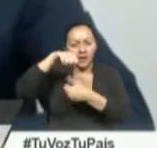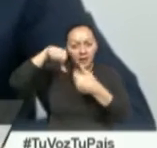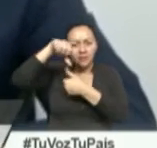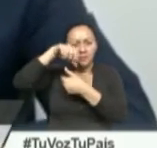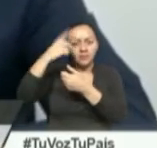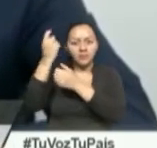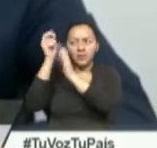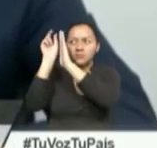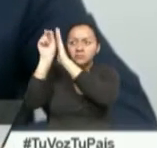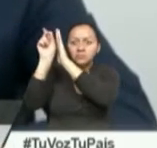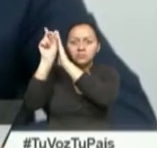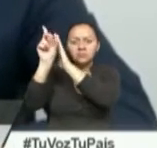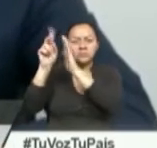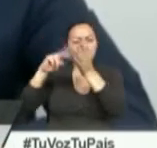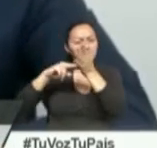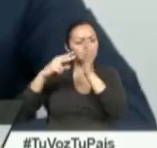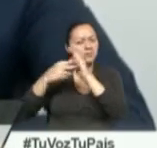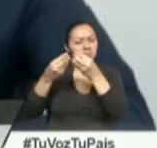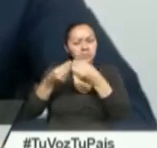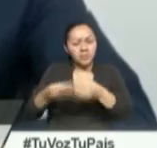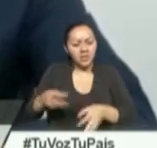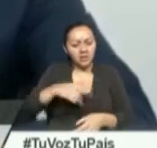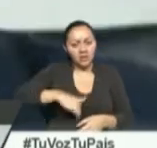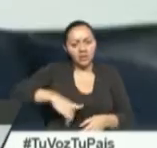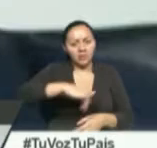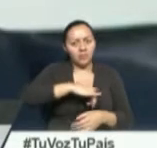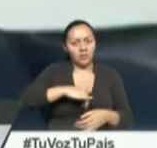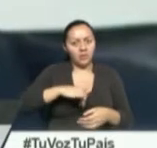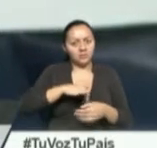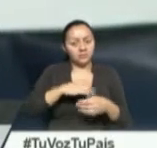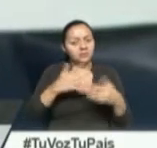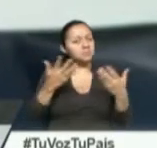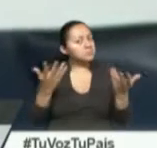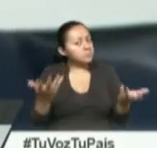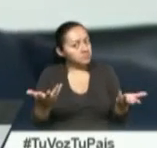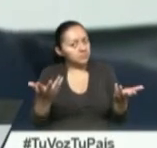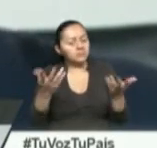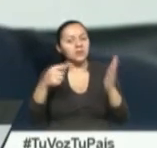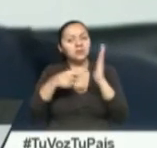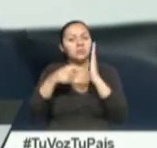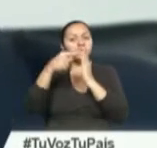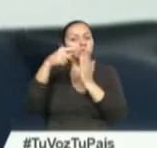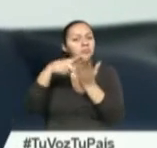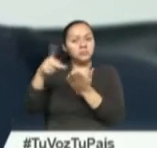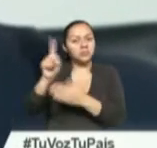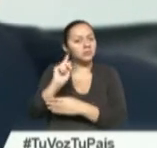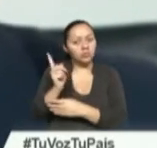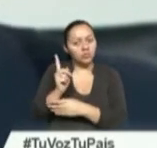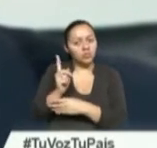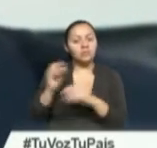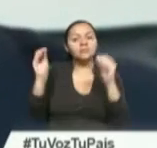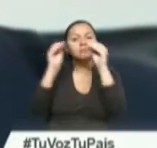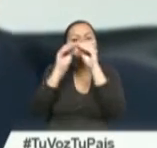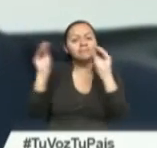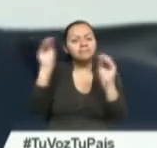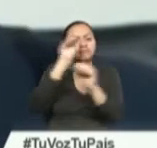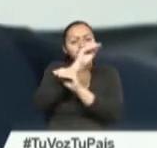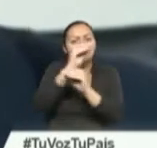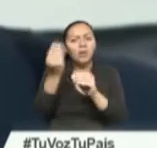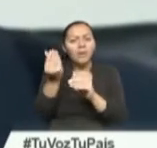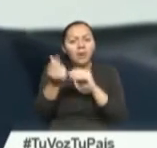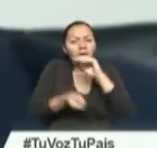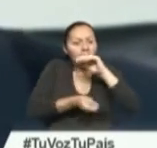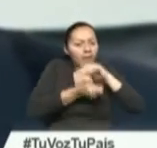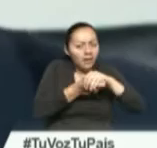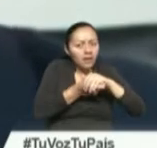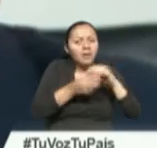nuestras democracias, por lo que significan en cuanto a evasión fiscal, ocultamiento de transacciones, fomento del